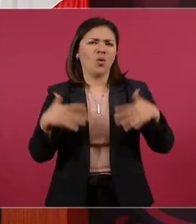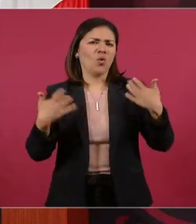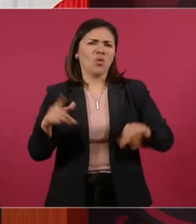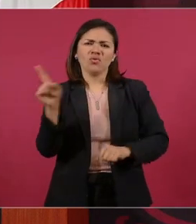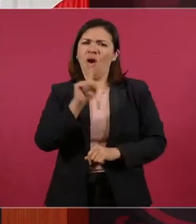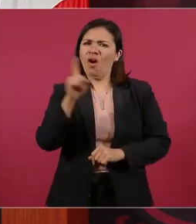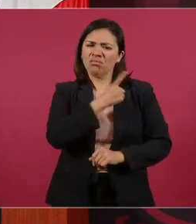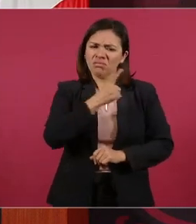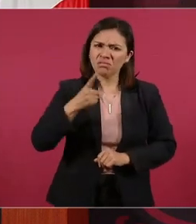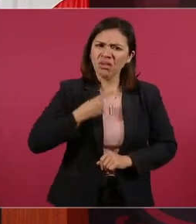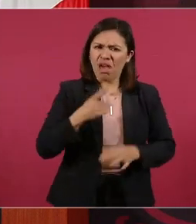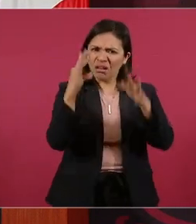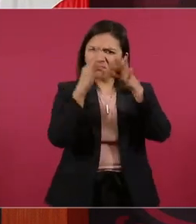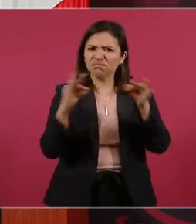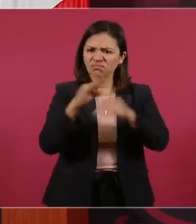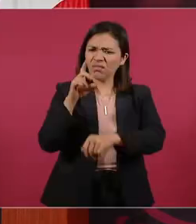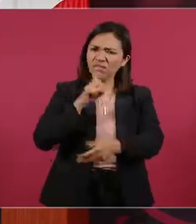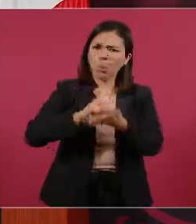Entonces,